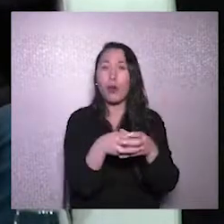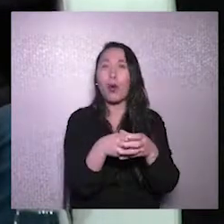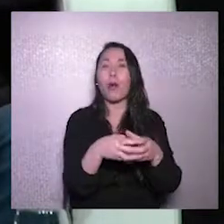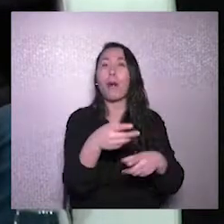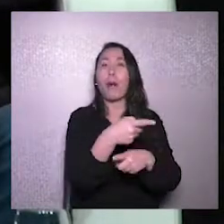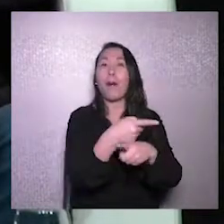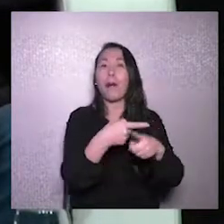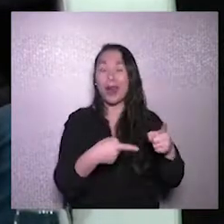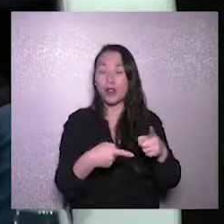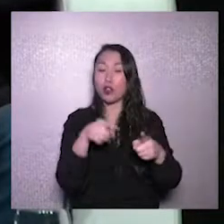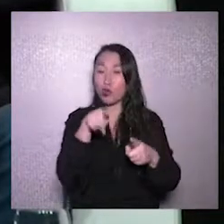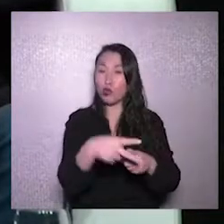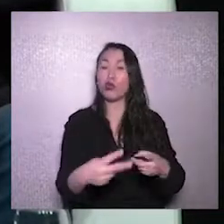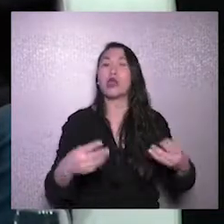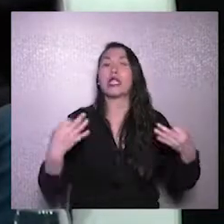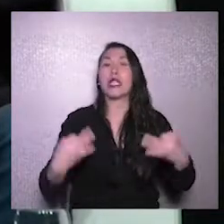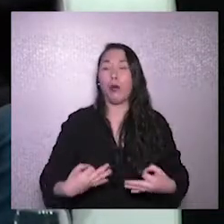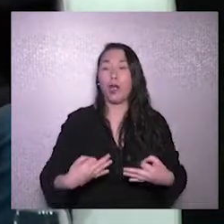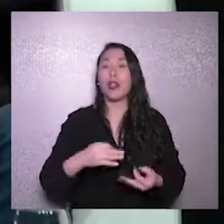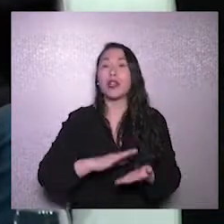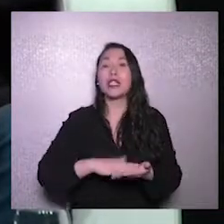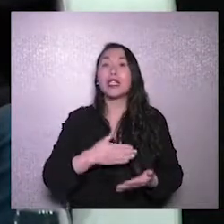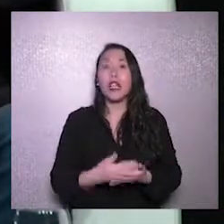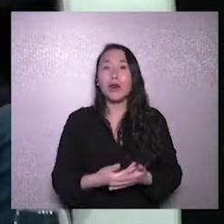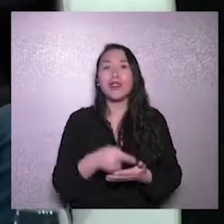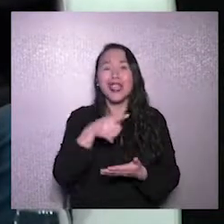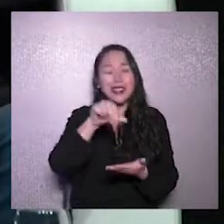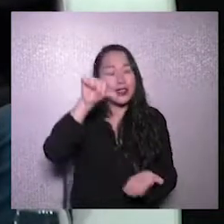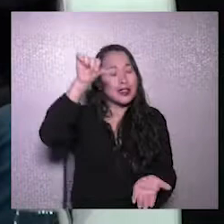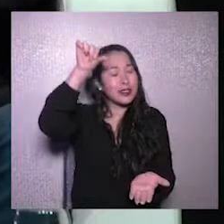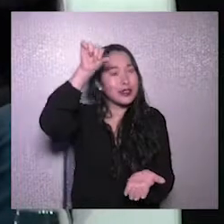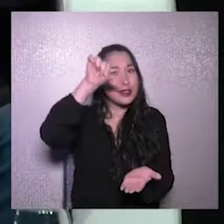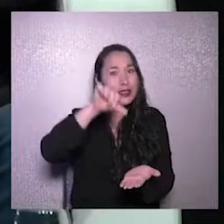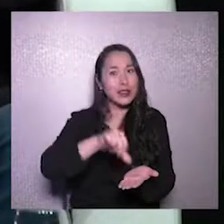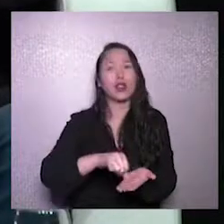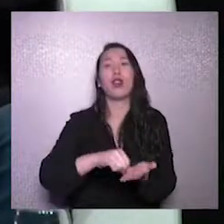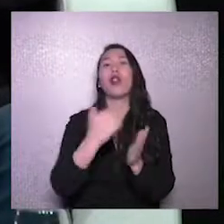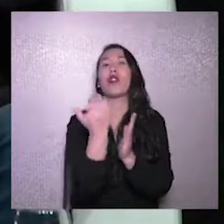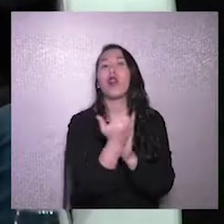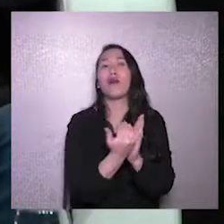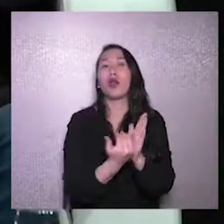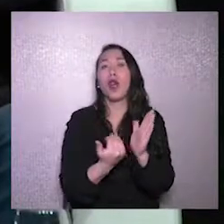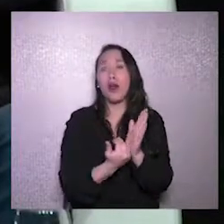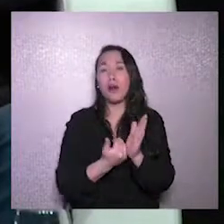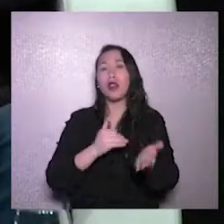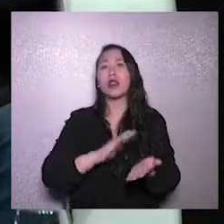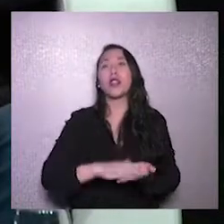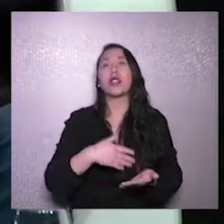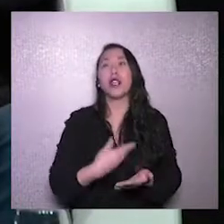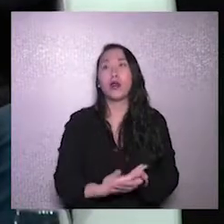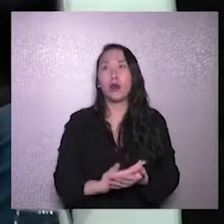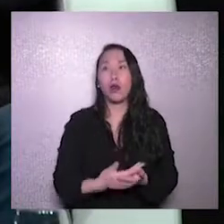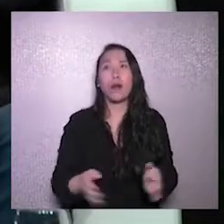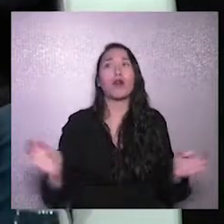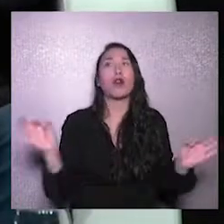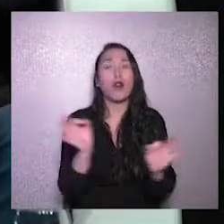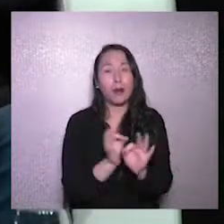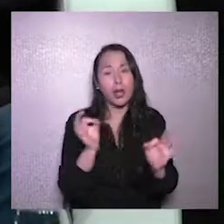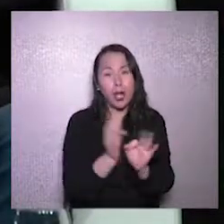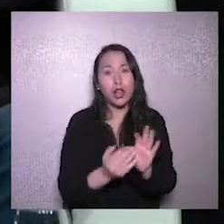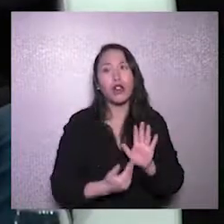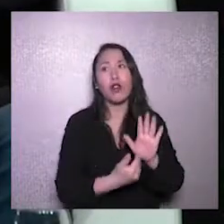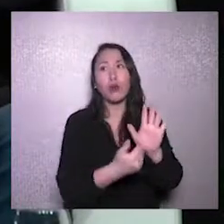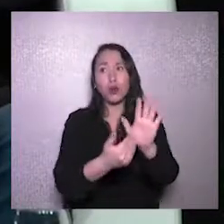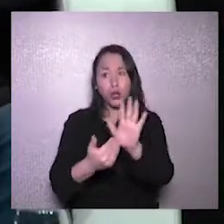su seguridad de salud es el centro nuclear del programa de salud, como lo va a explicar y lo va a presentar al país en